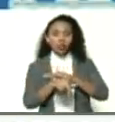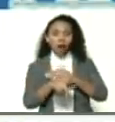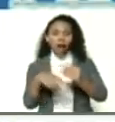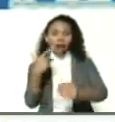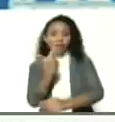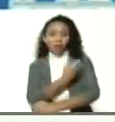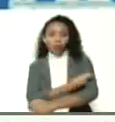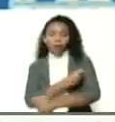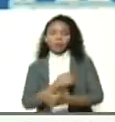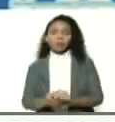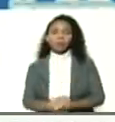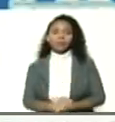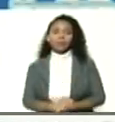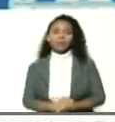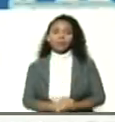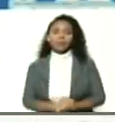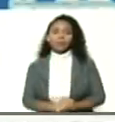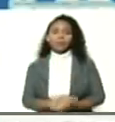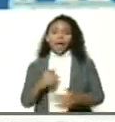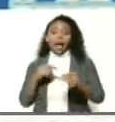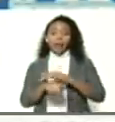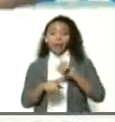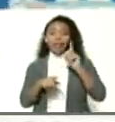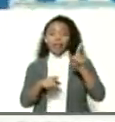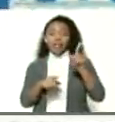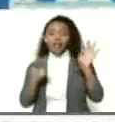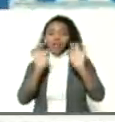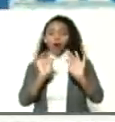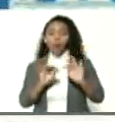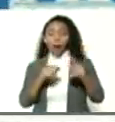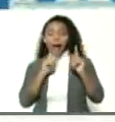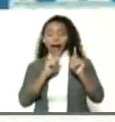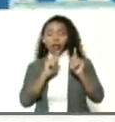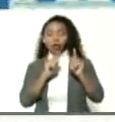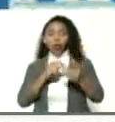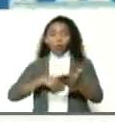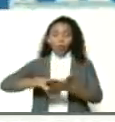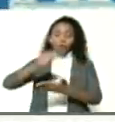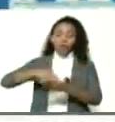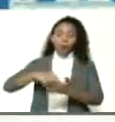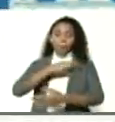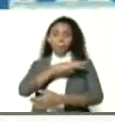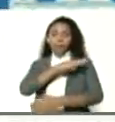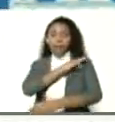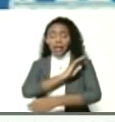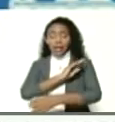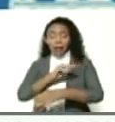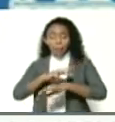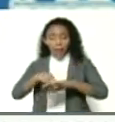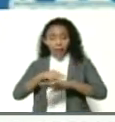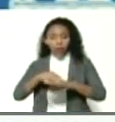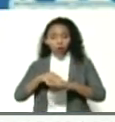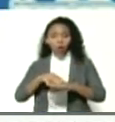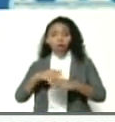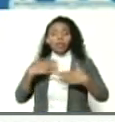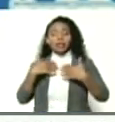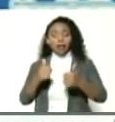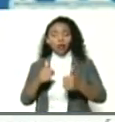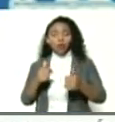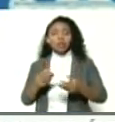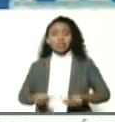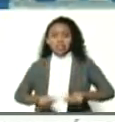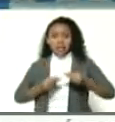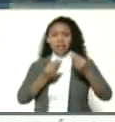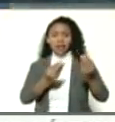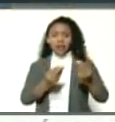las vacunas. A través de este mecanismo, como firmó el ministro del Poder Popular para la Salud, se garantizaban y